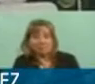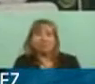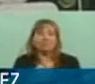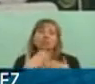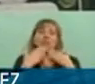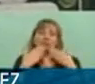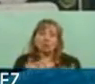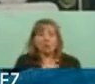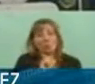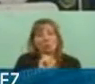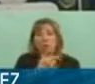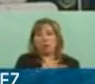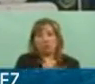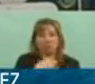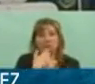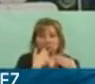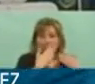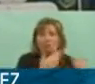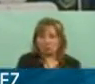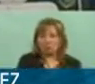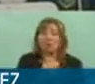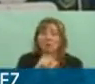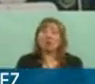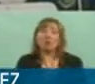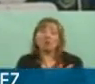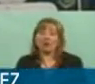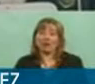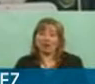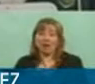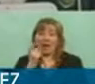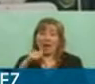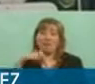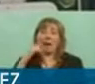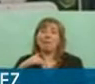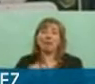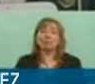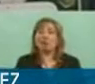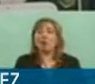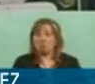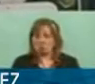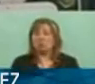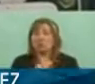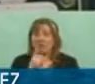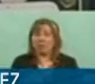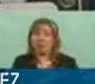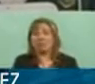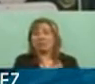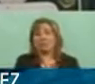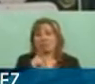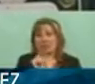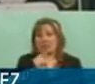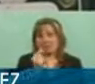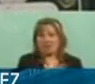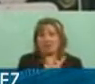de la empresa. Muchas gracias al gobernador de la provincia, que colaboró también con un crédito